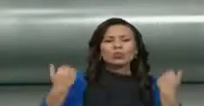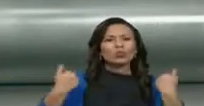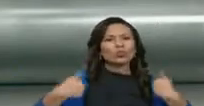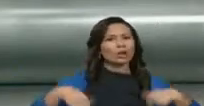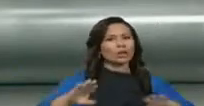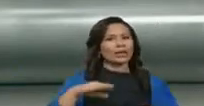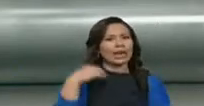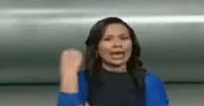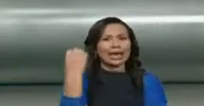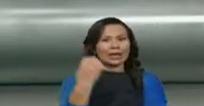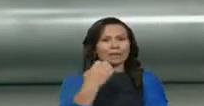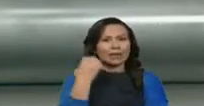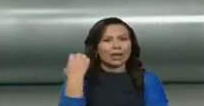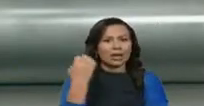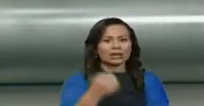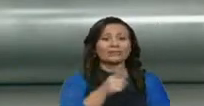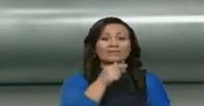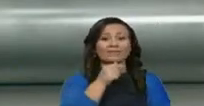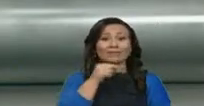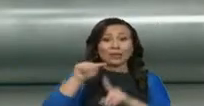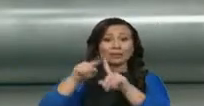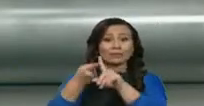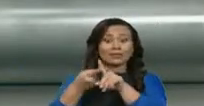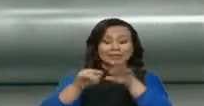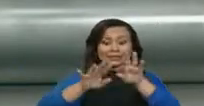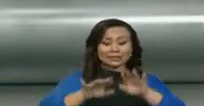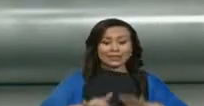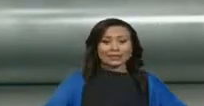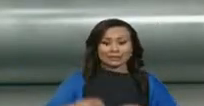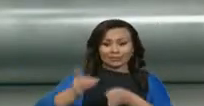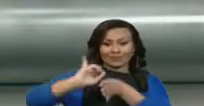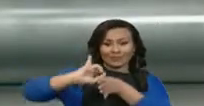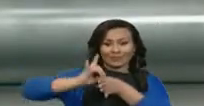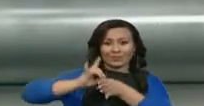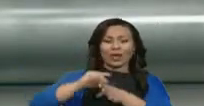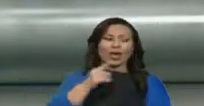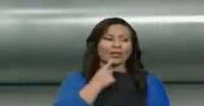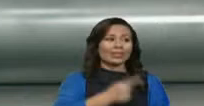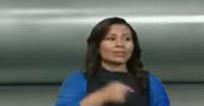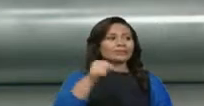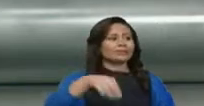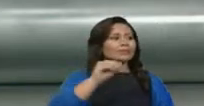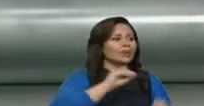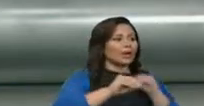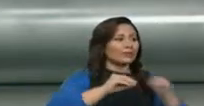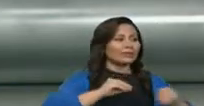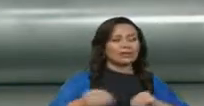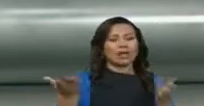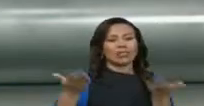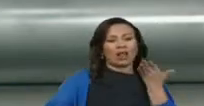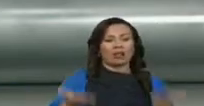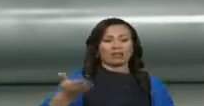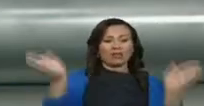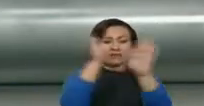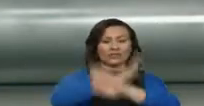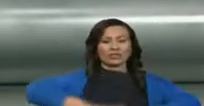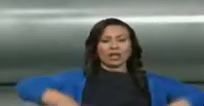emergencia. La principal de la Secretaría de Gestión de Riesgos aseguró que se espera la llegada del fenómeno para fines de diciembre.